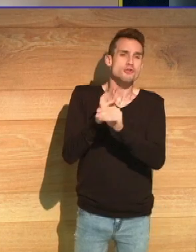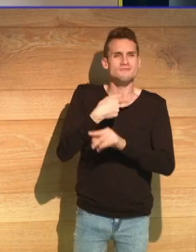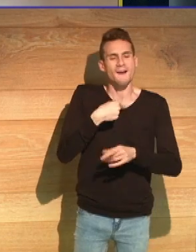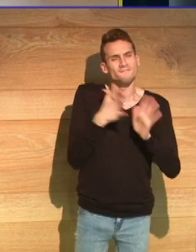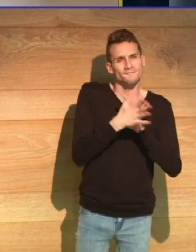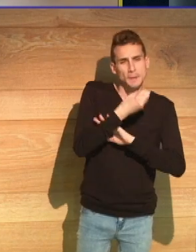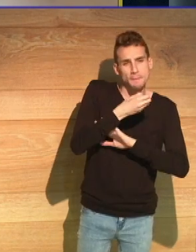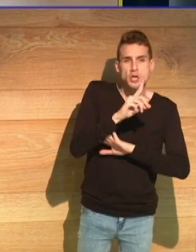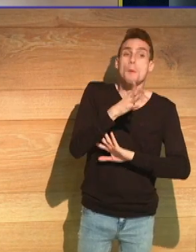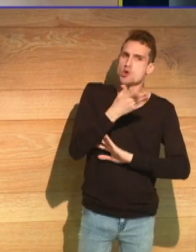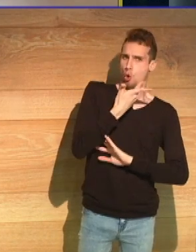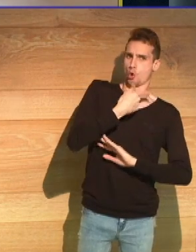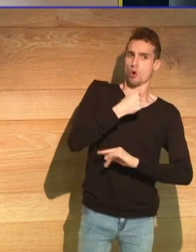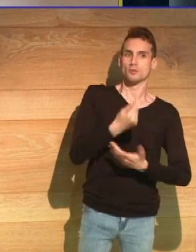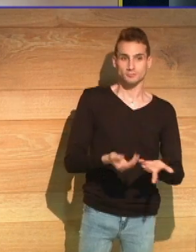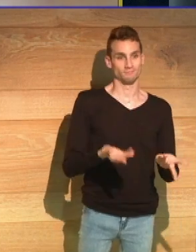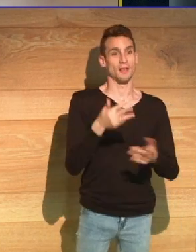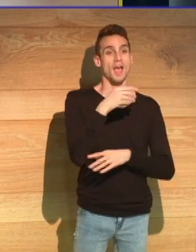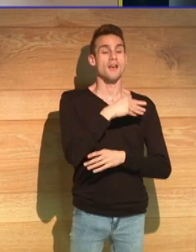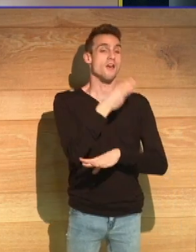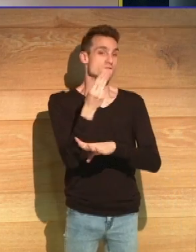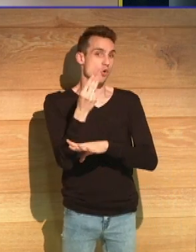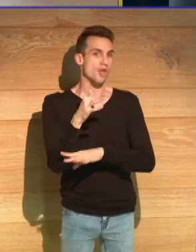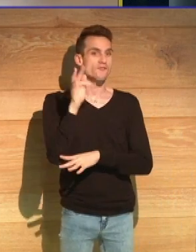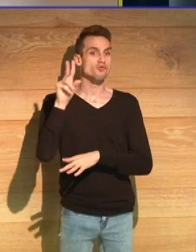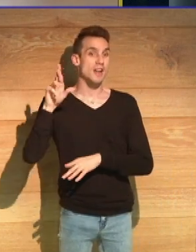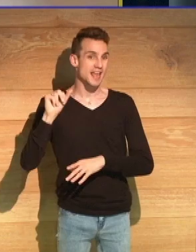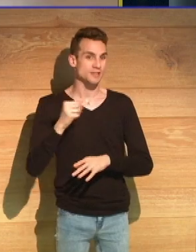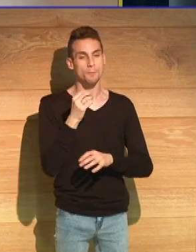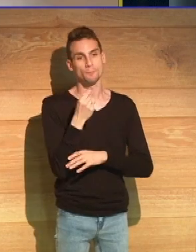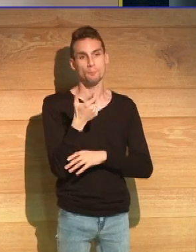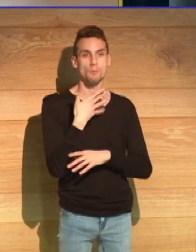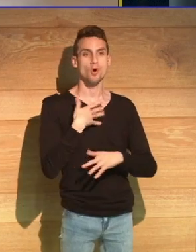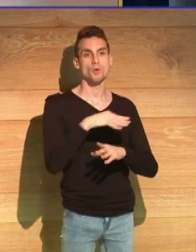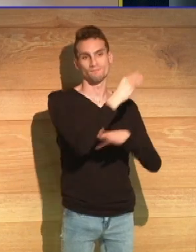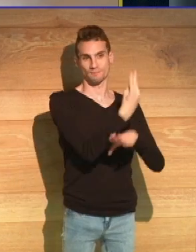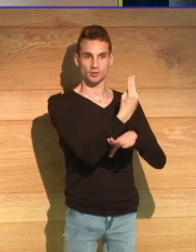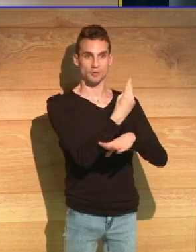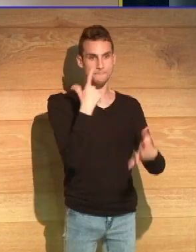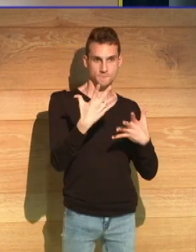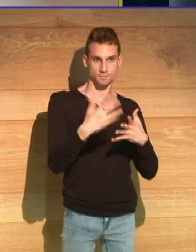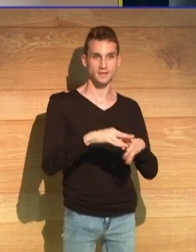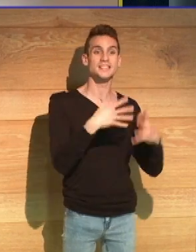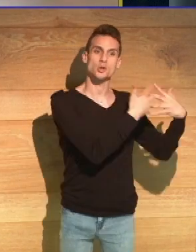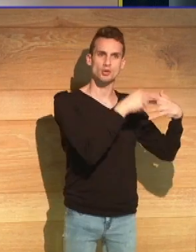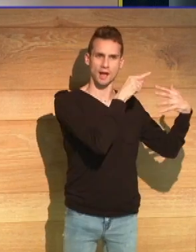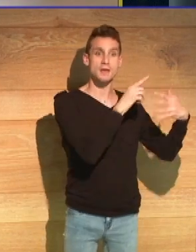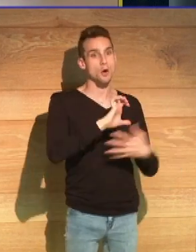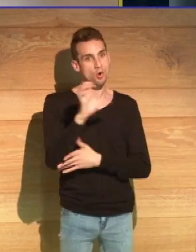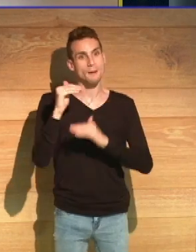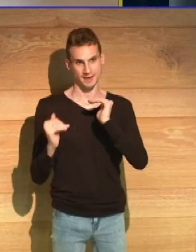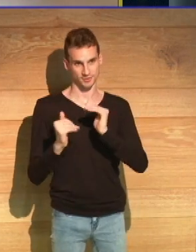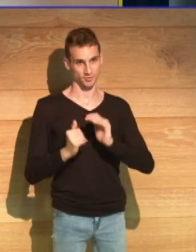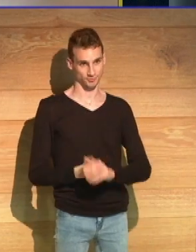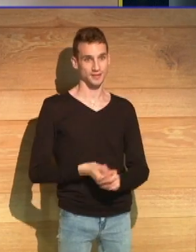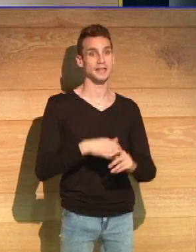¿no? Entonces, esa figura de Fuller como un icono pop, digamos, existió en Estados Unidos, no tanto en Europa, y claramente no